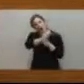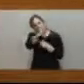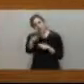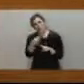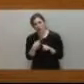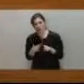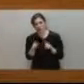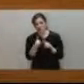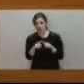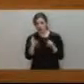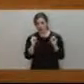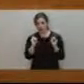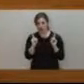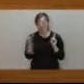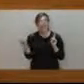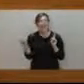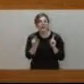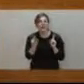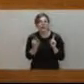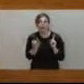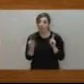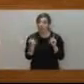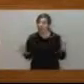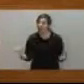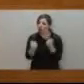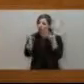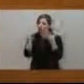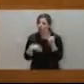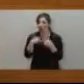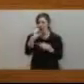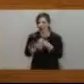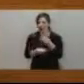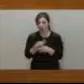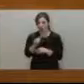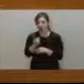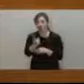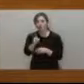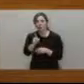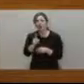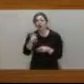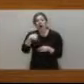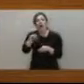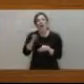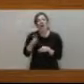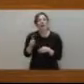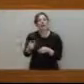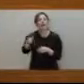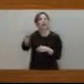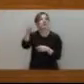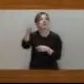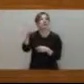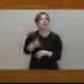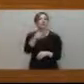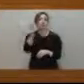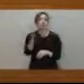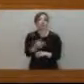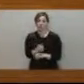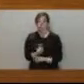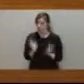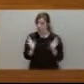es tomar acción, no dejar que las cosas corran, que es lo que me vuelve a decir. No me ha